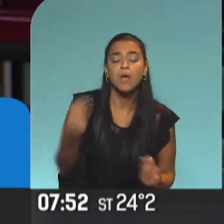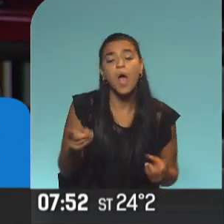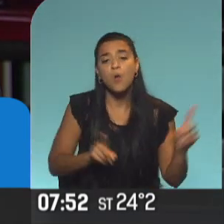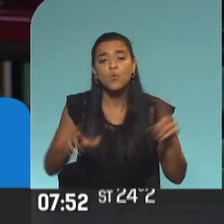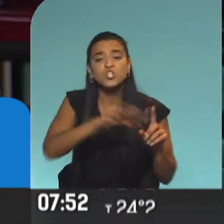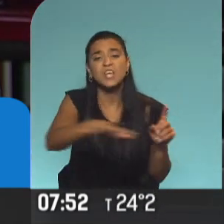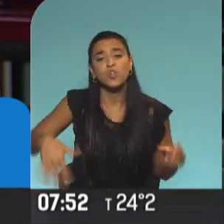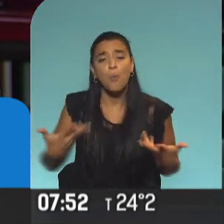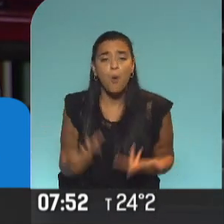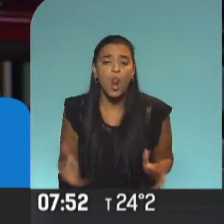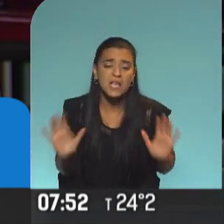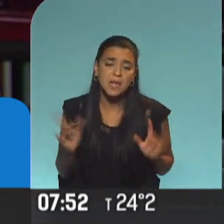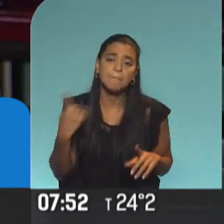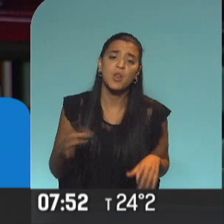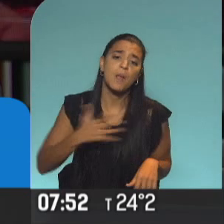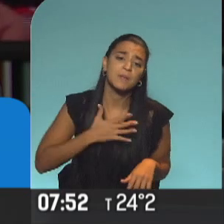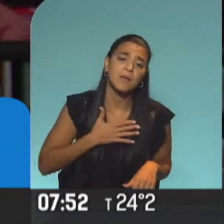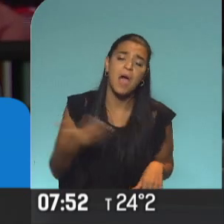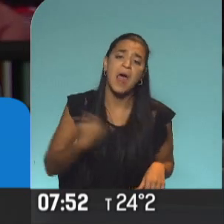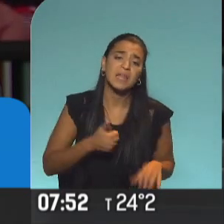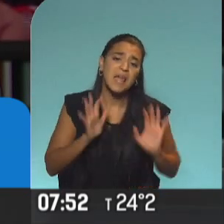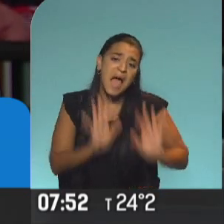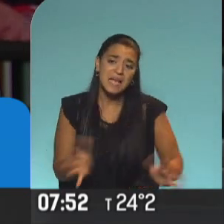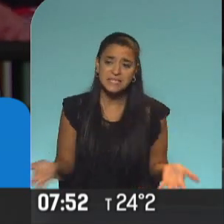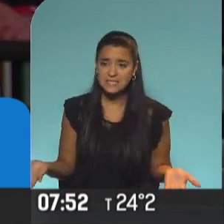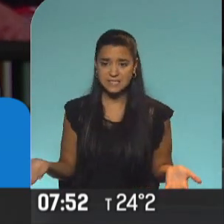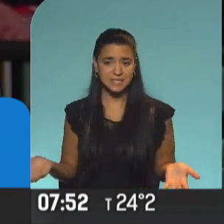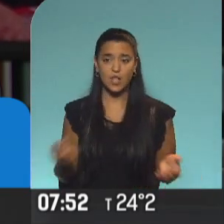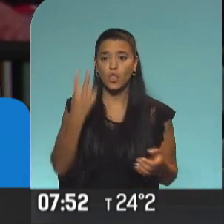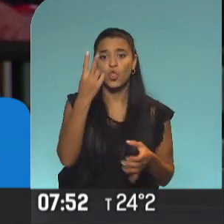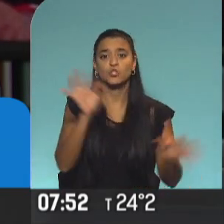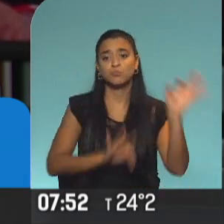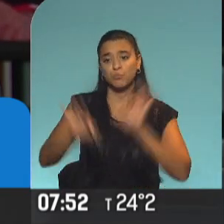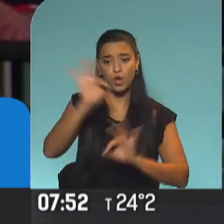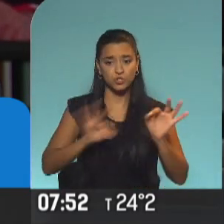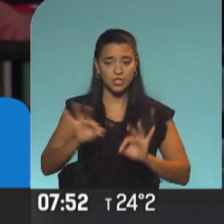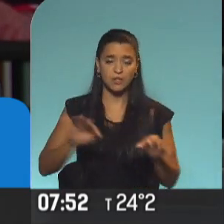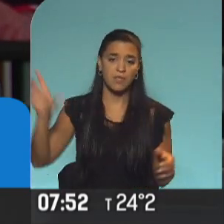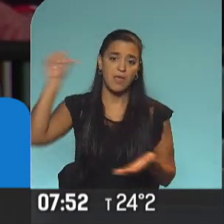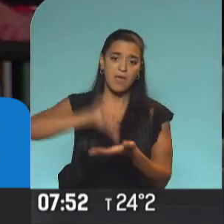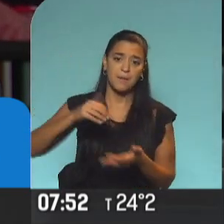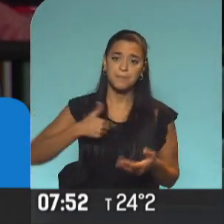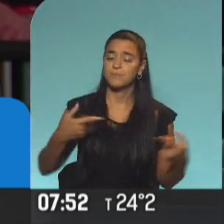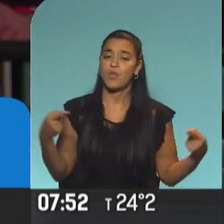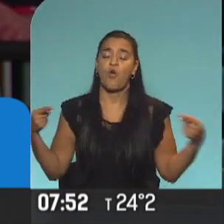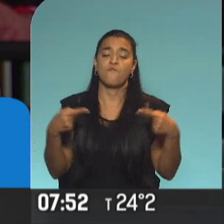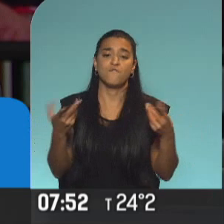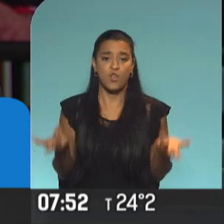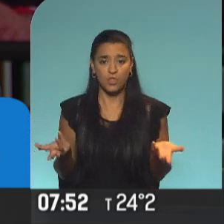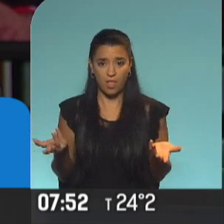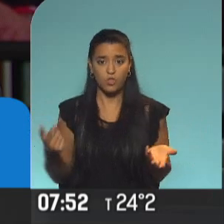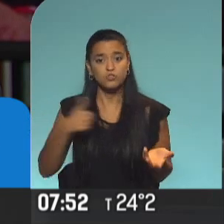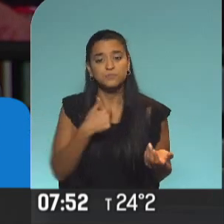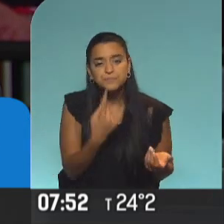algunos sectores, pero lamentablemente Argentina tiene esa característica. Como hay dos proyectos de país muy distintos, confrontando de manera, yo